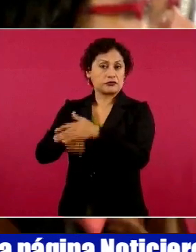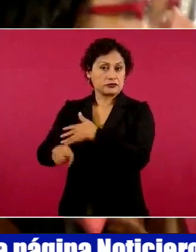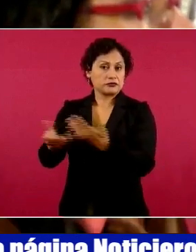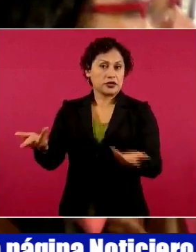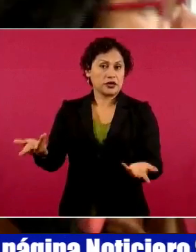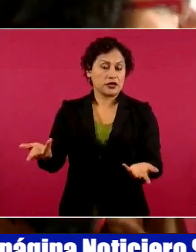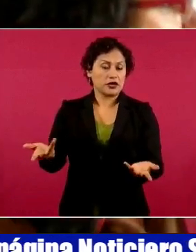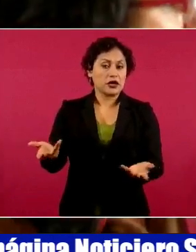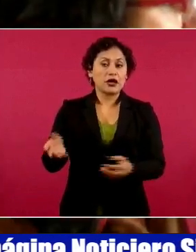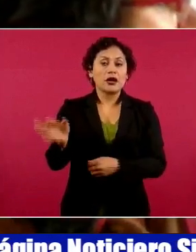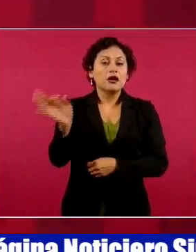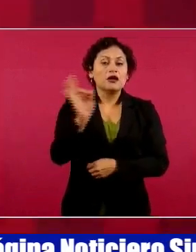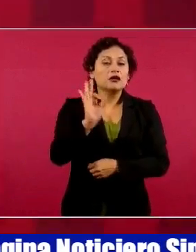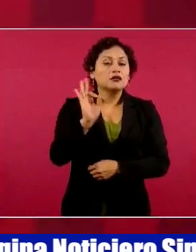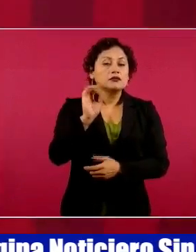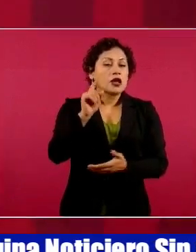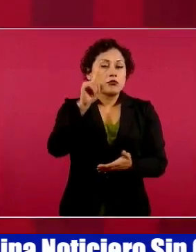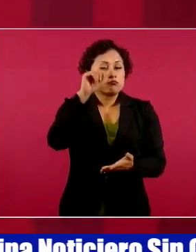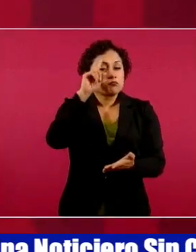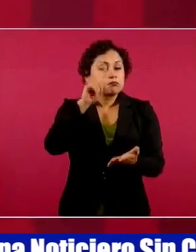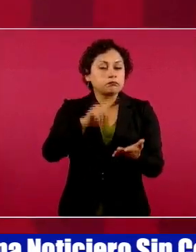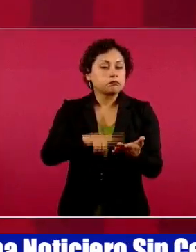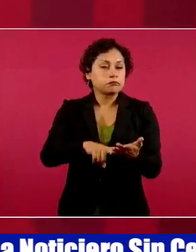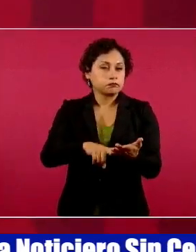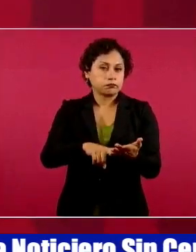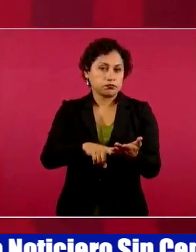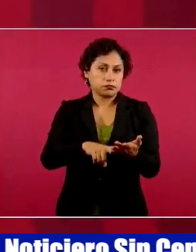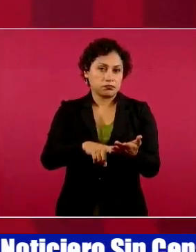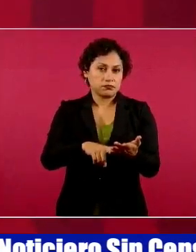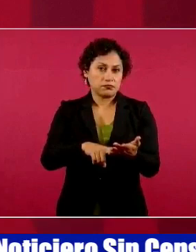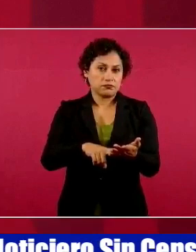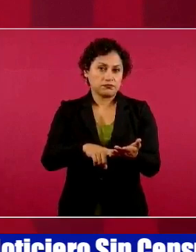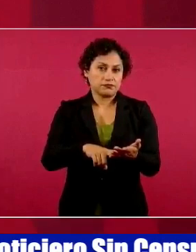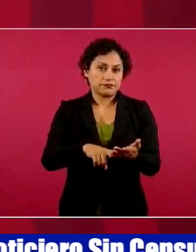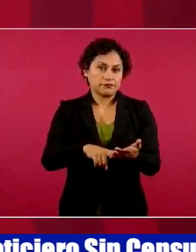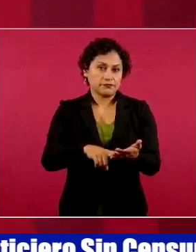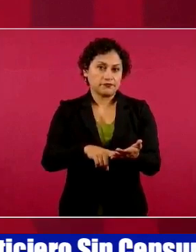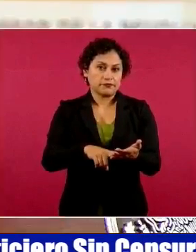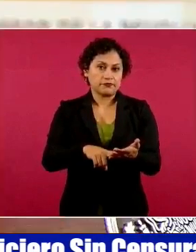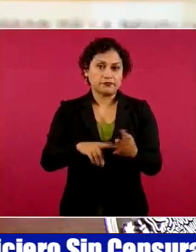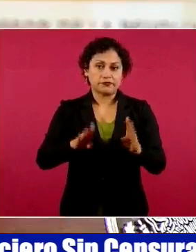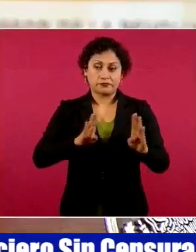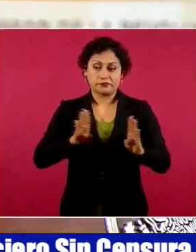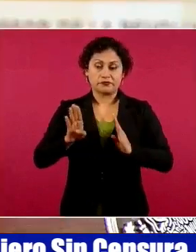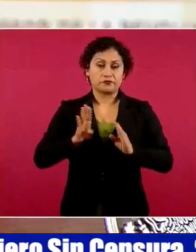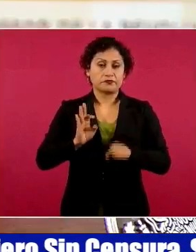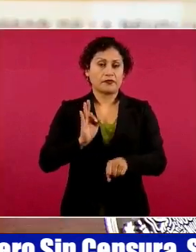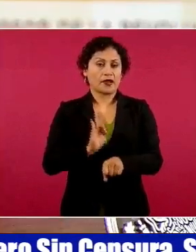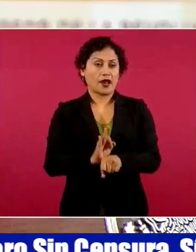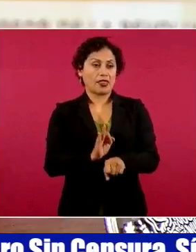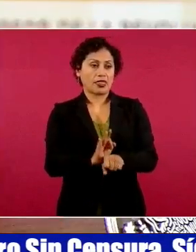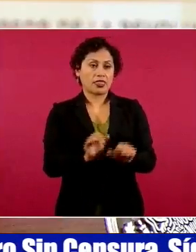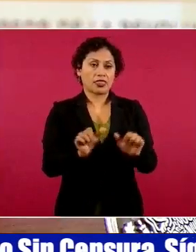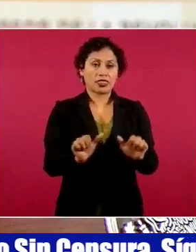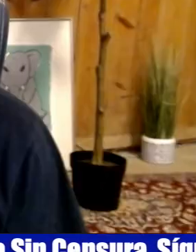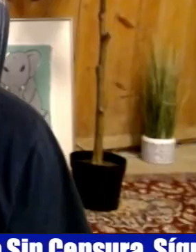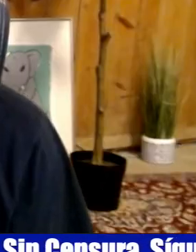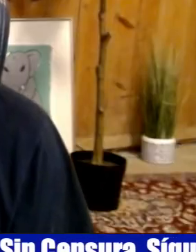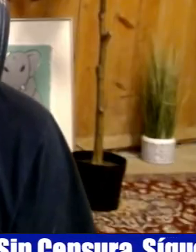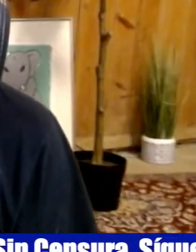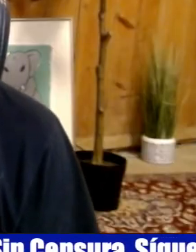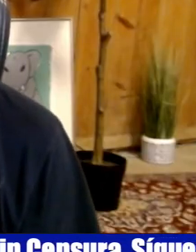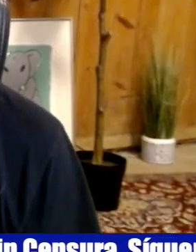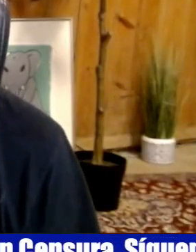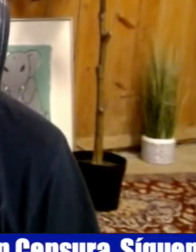nada más. No inventen. ¿No? O sea, quieren poner a este cuate como al derbez